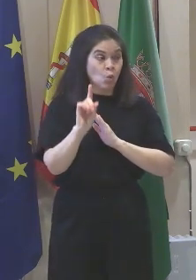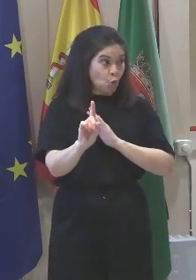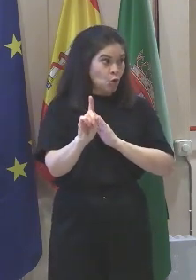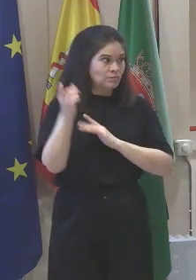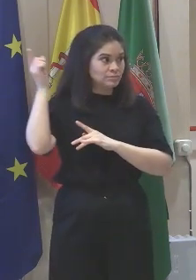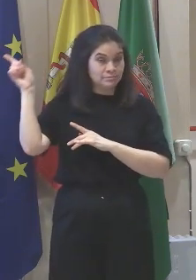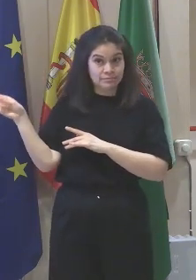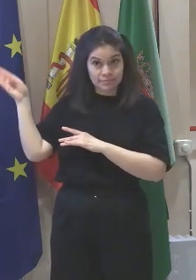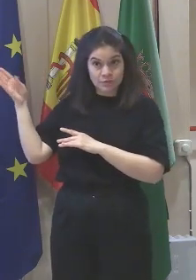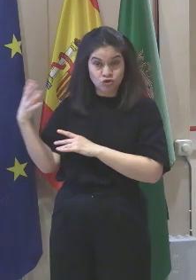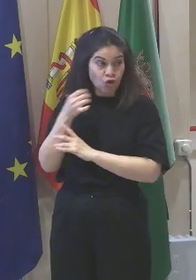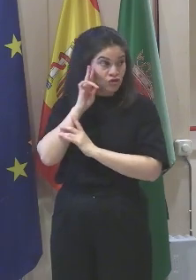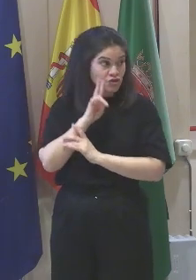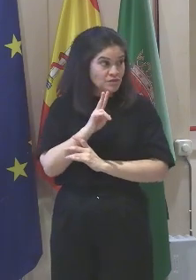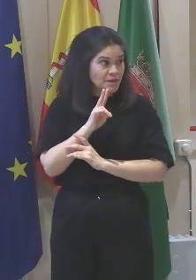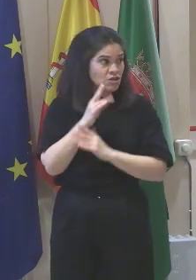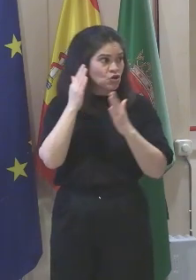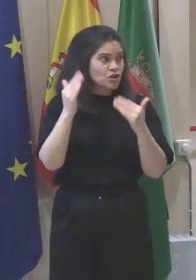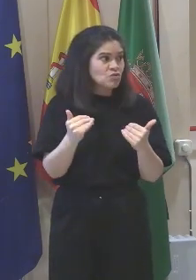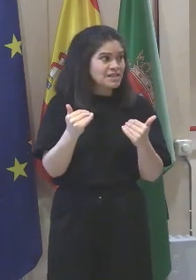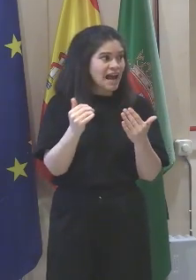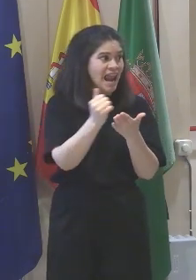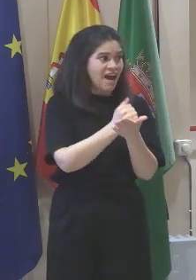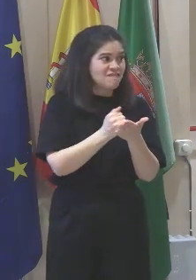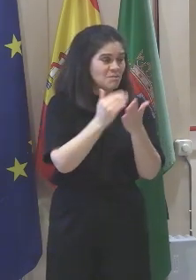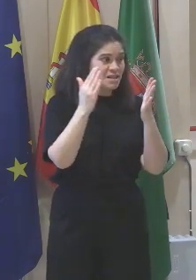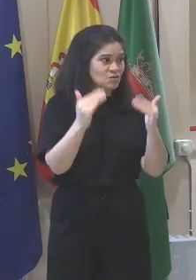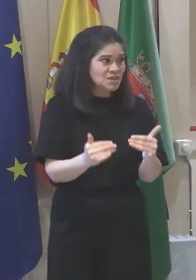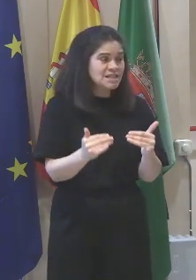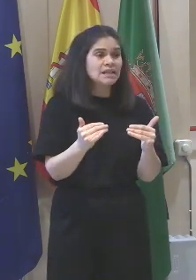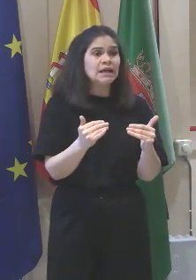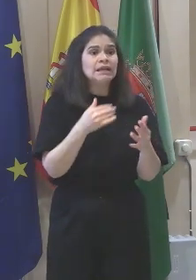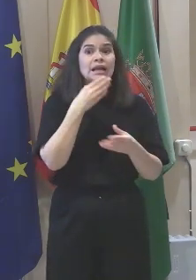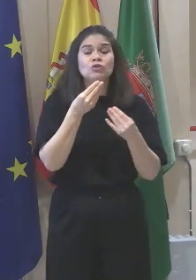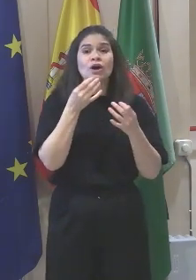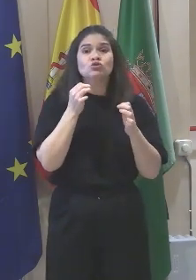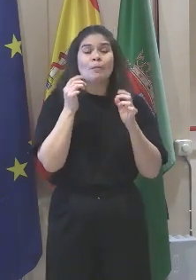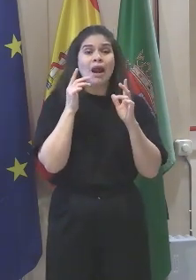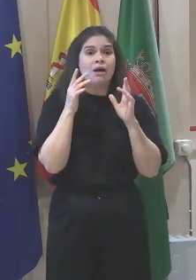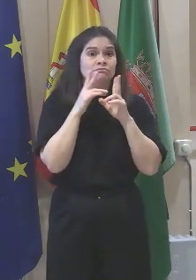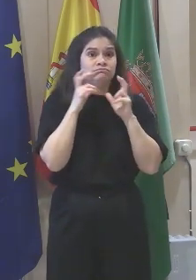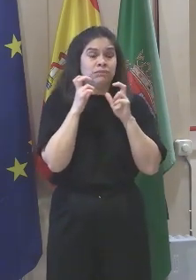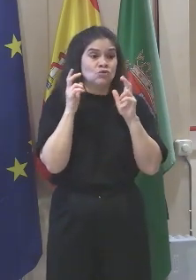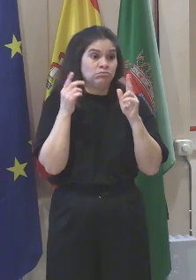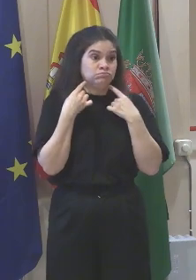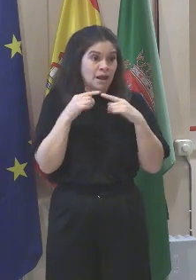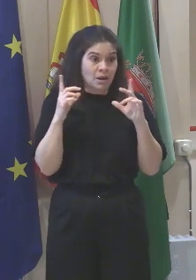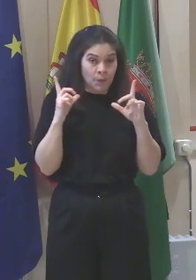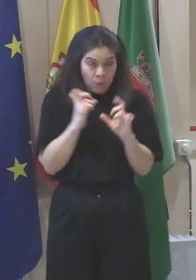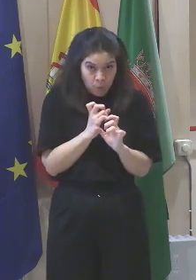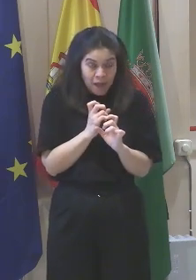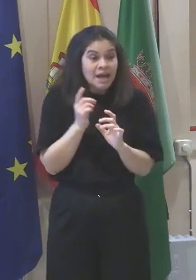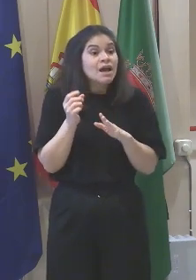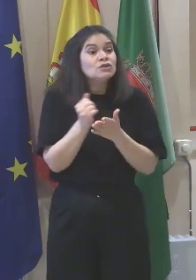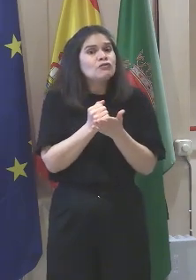Ozempic, que todos lo estáis viendo todos los días, que no está en las farmacias, que lo están utilizando para perder peso, pues realmente es un fármaco